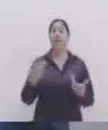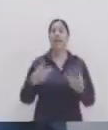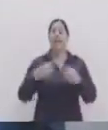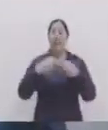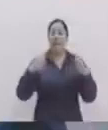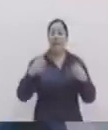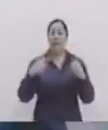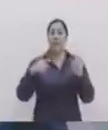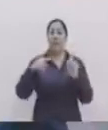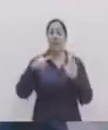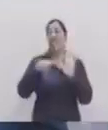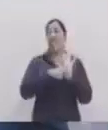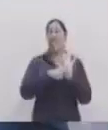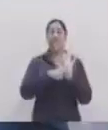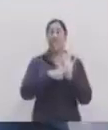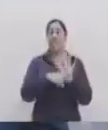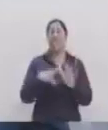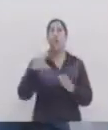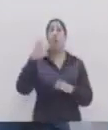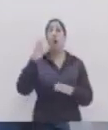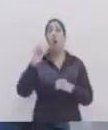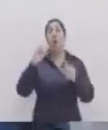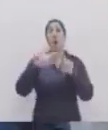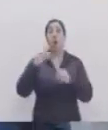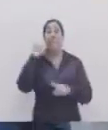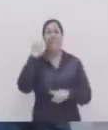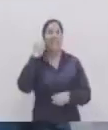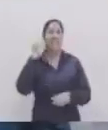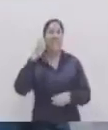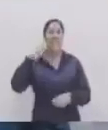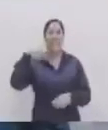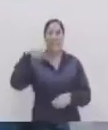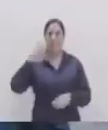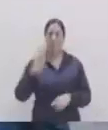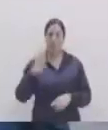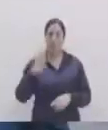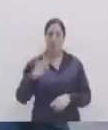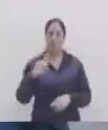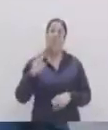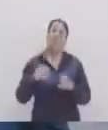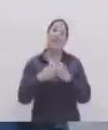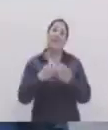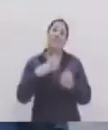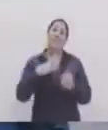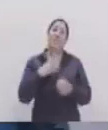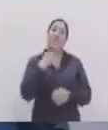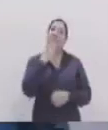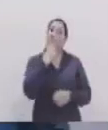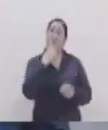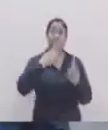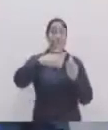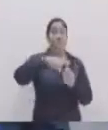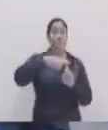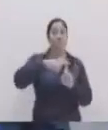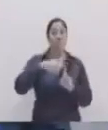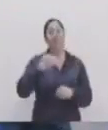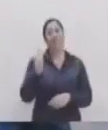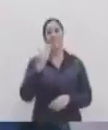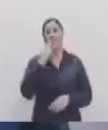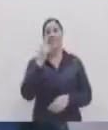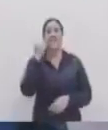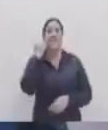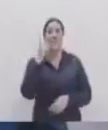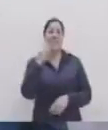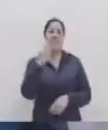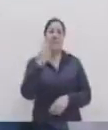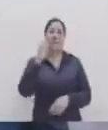negativos del oxígeno fueron atraídos por los electrones positivos del hidrógeno. ¿Estamos? Entonces